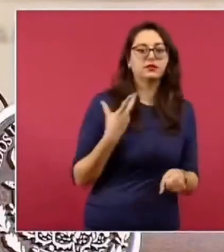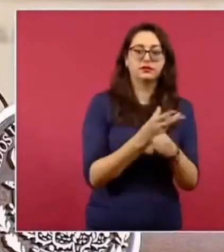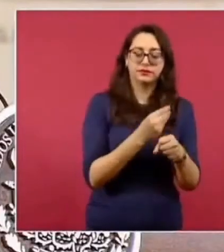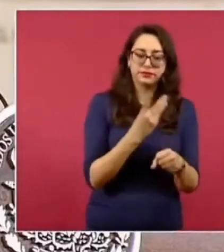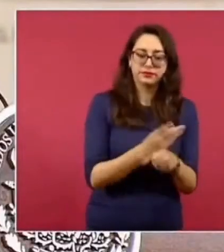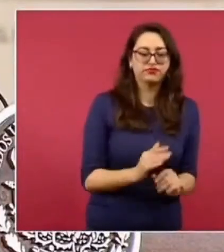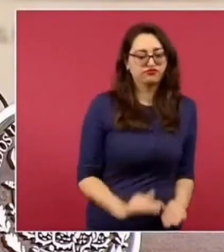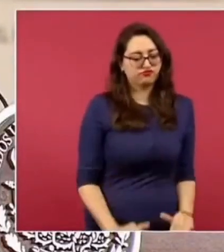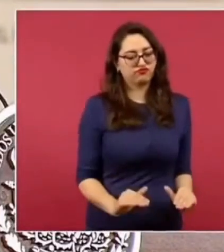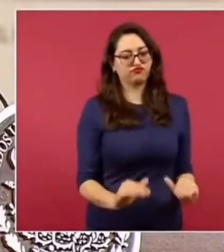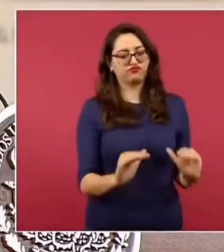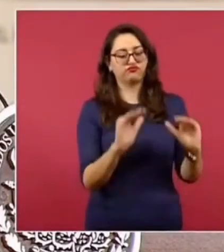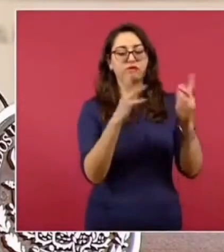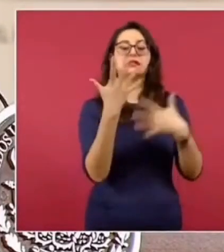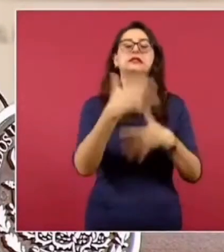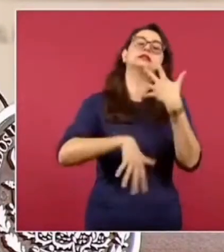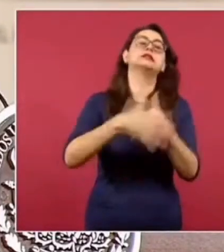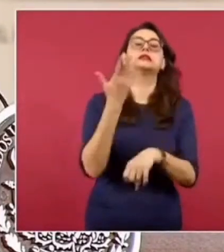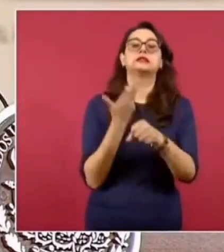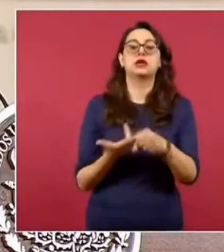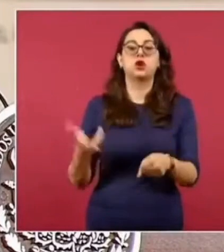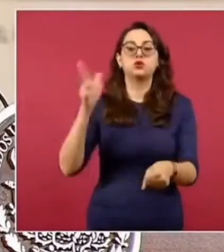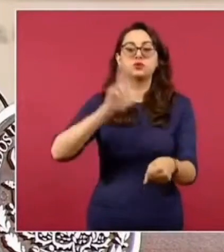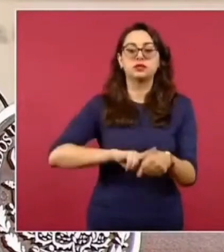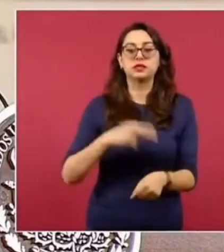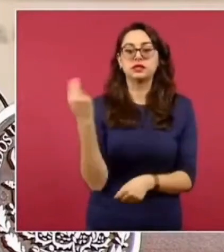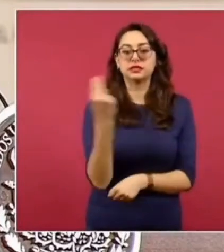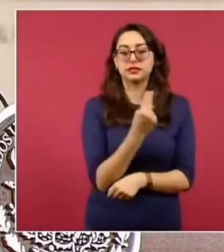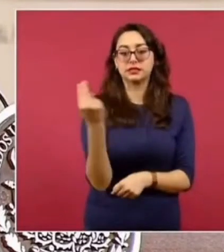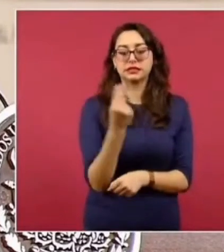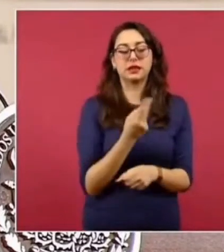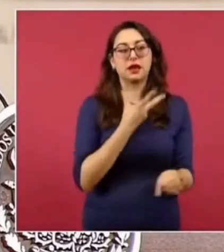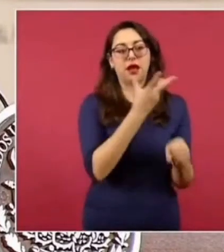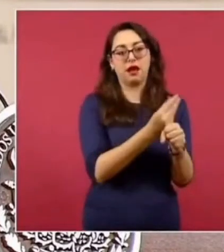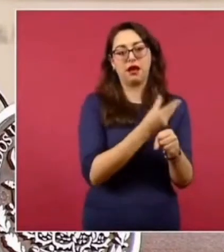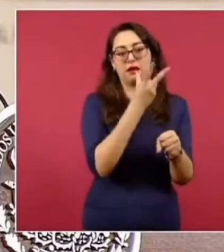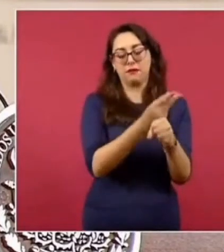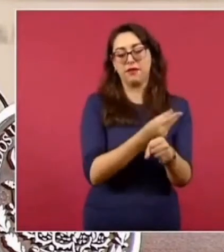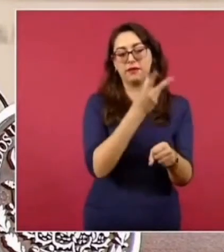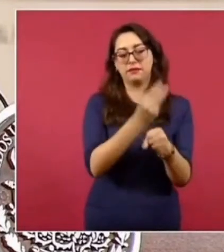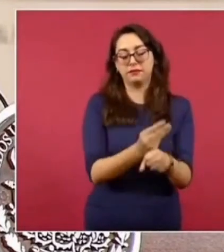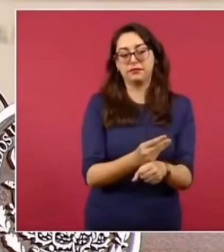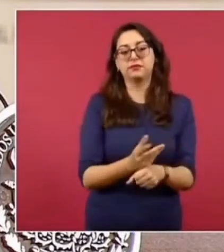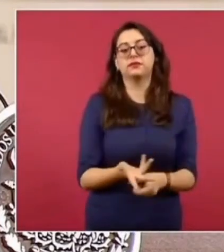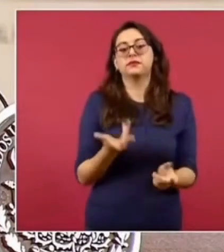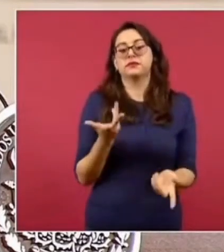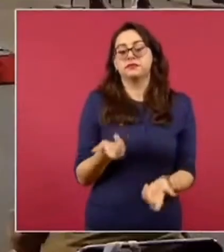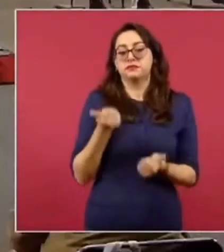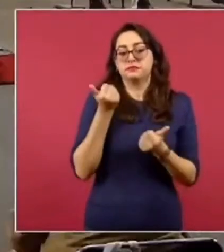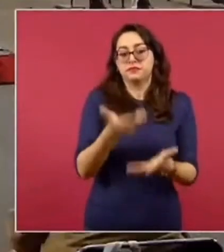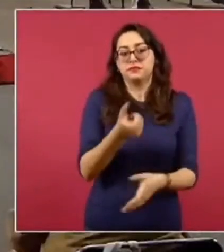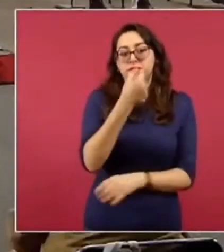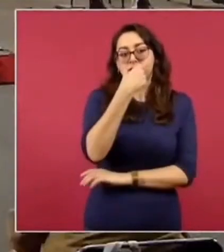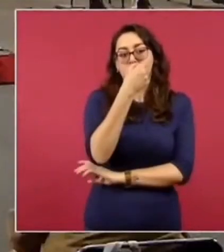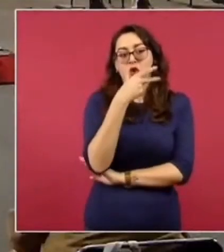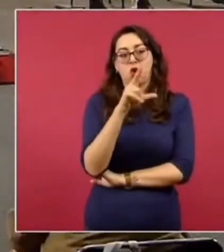a pared de anaqueles en 15 hospitales que necesitaban también una rehabilitación. El abasto está ahorita en